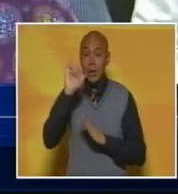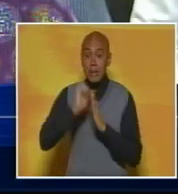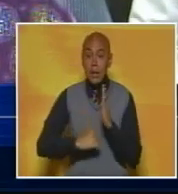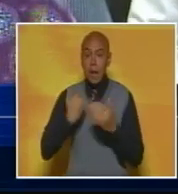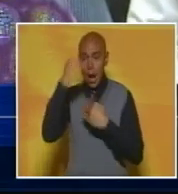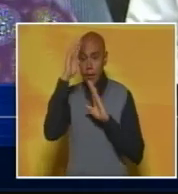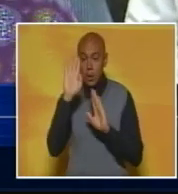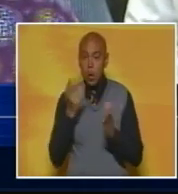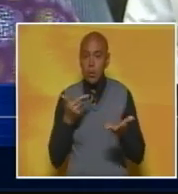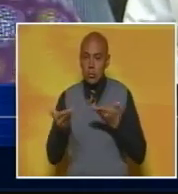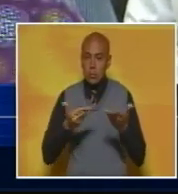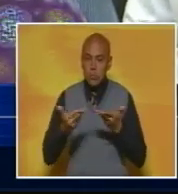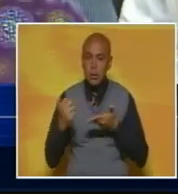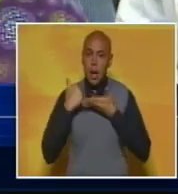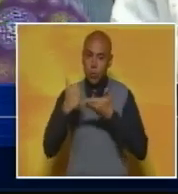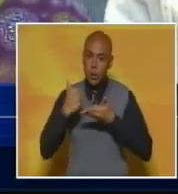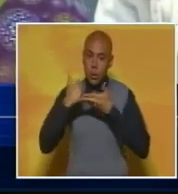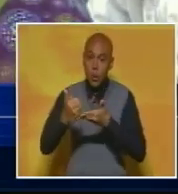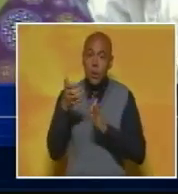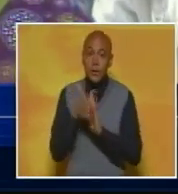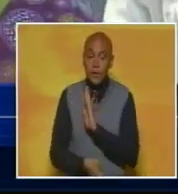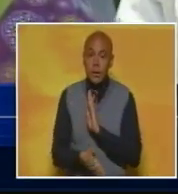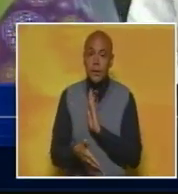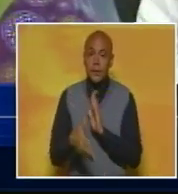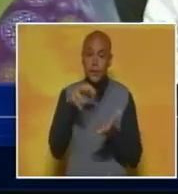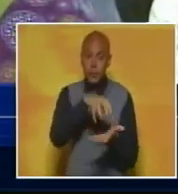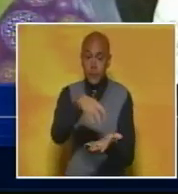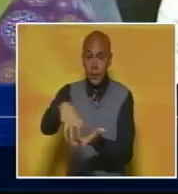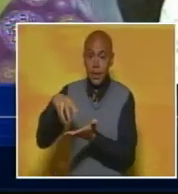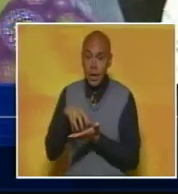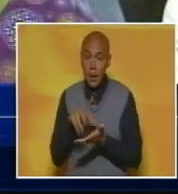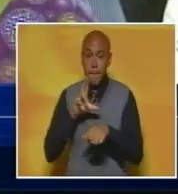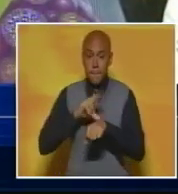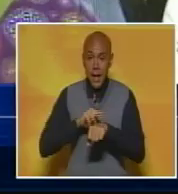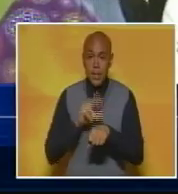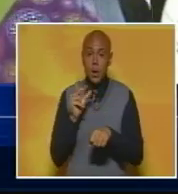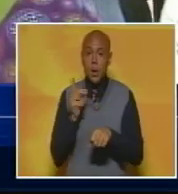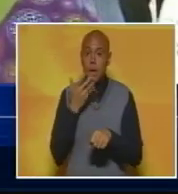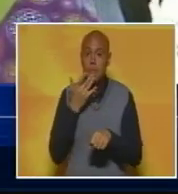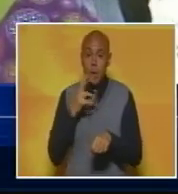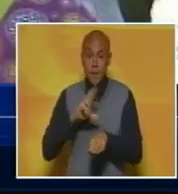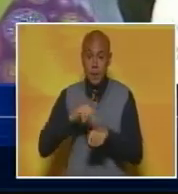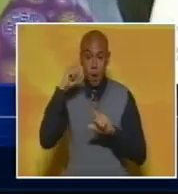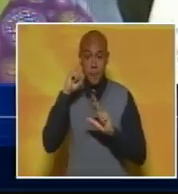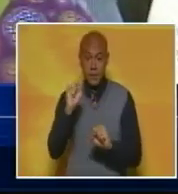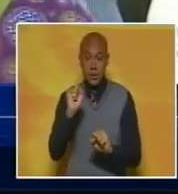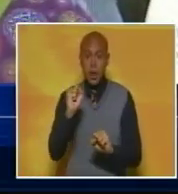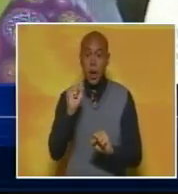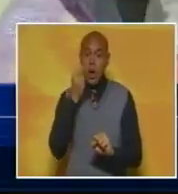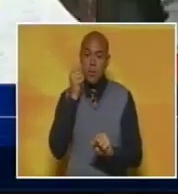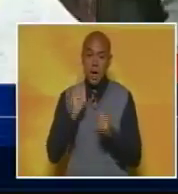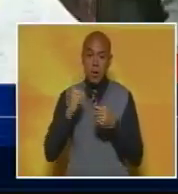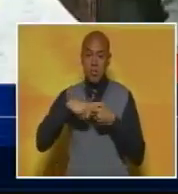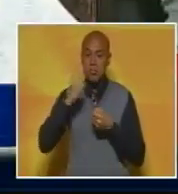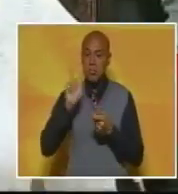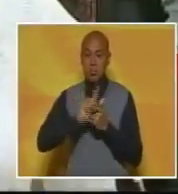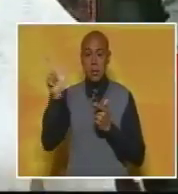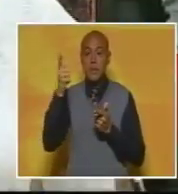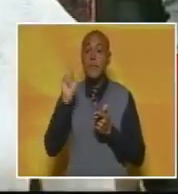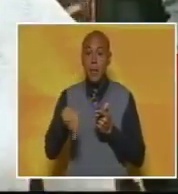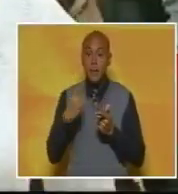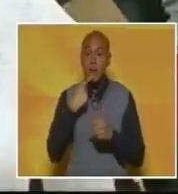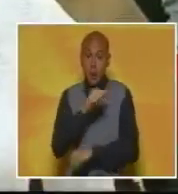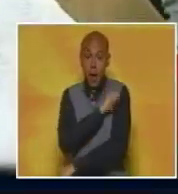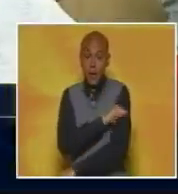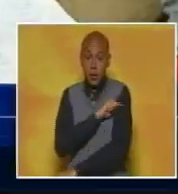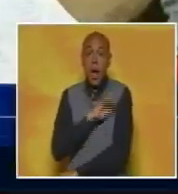servicio. Casi todas las áreas de medicina, los médicos especialistas se han marchado. En el ambulatorio te